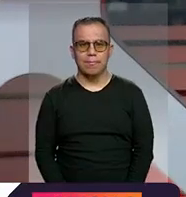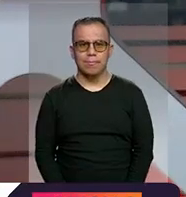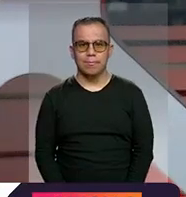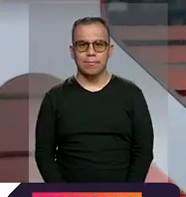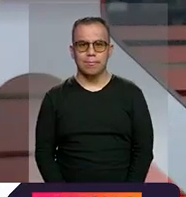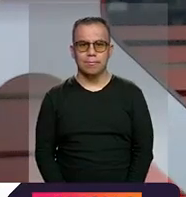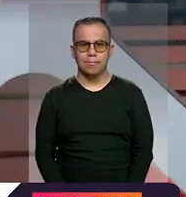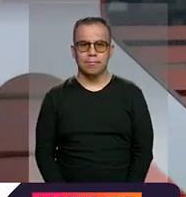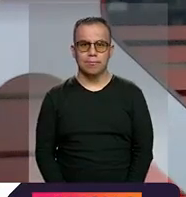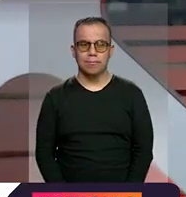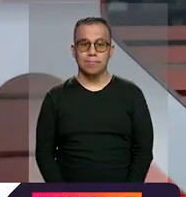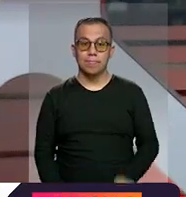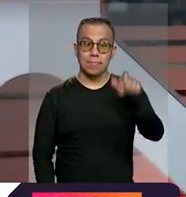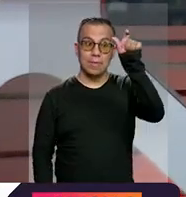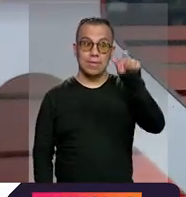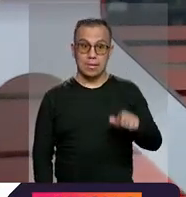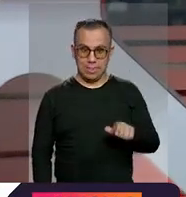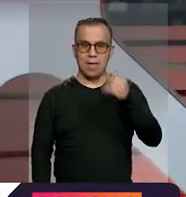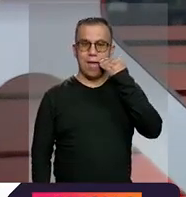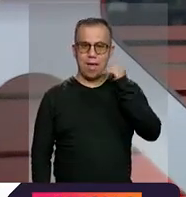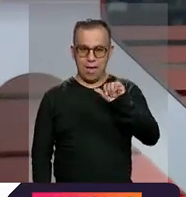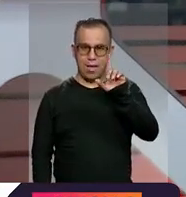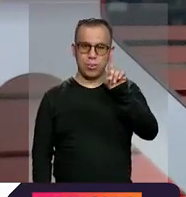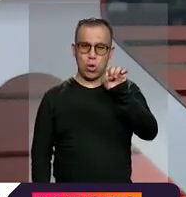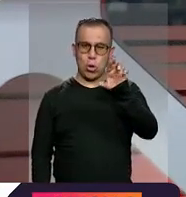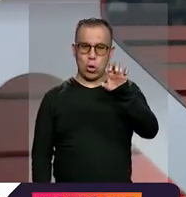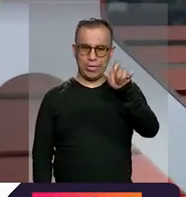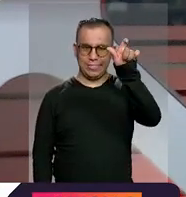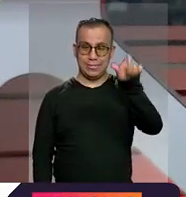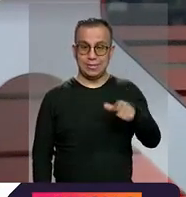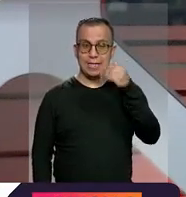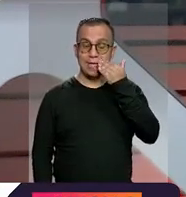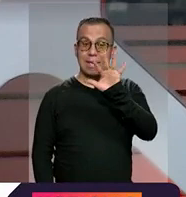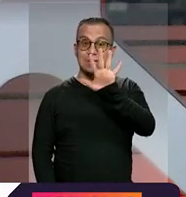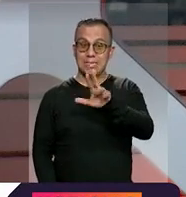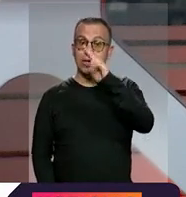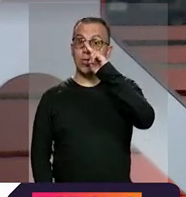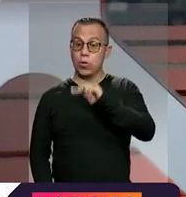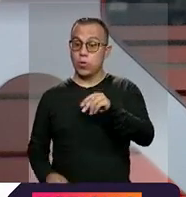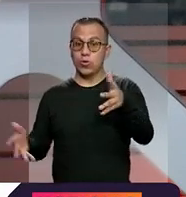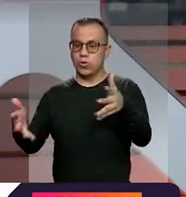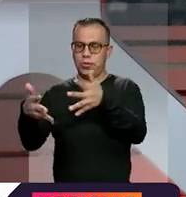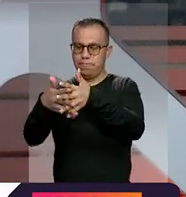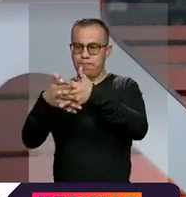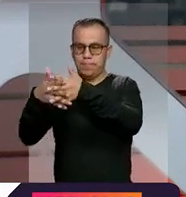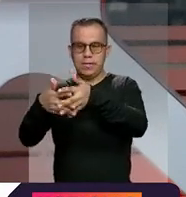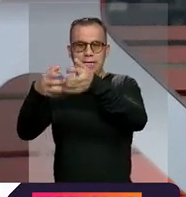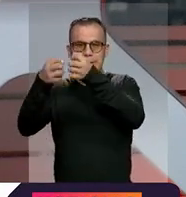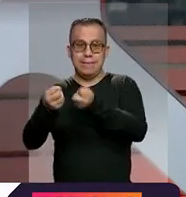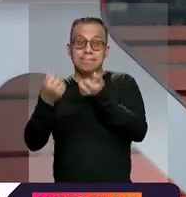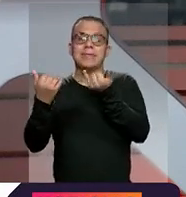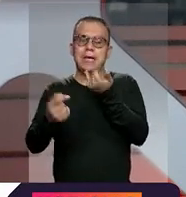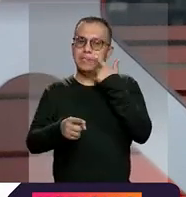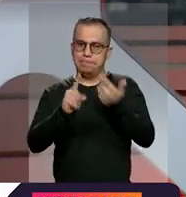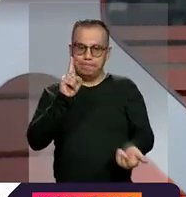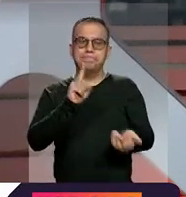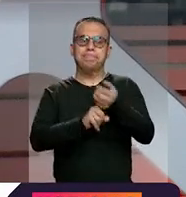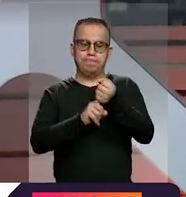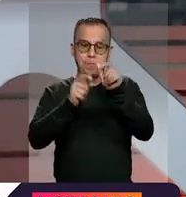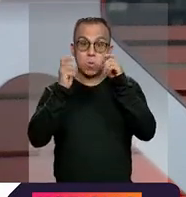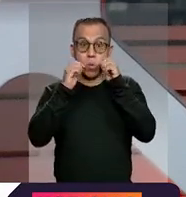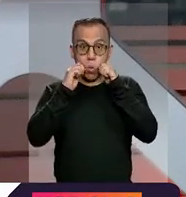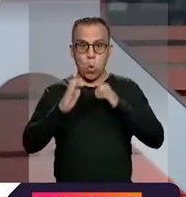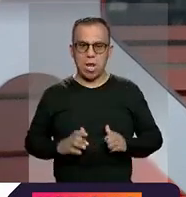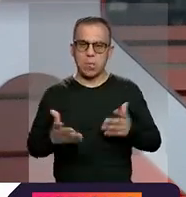Dolores Barros, madre de Duván Barros, visto por última vez el 5 de junio en el portal Américas, encontró el cuerpo de su hijo